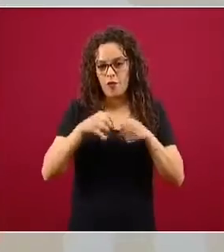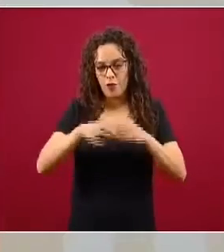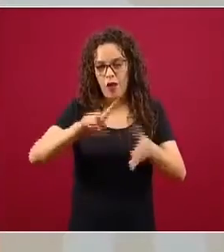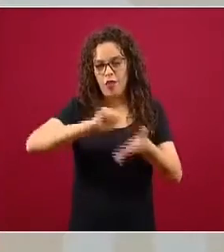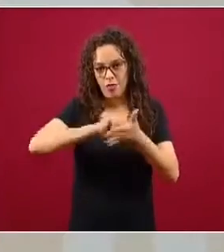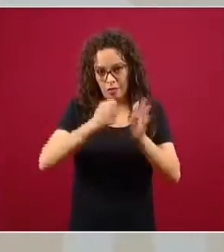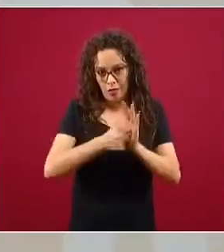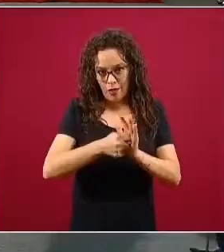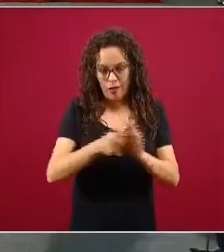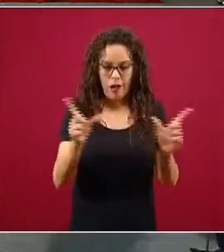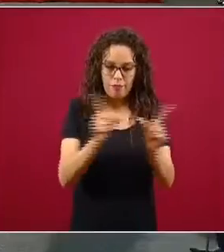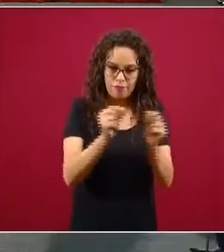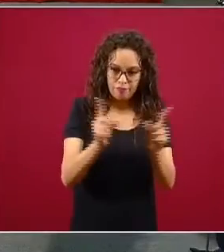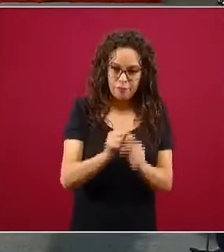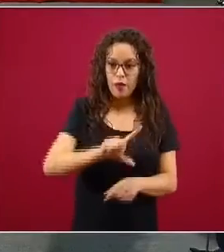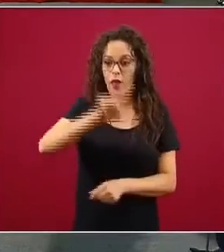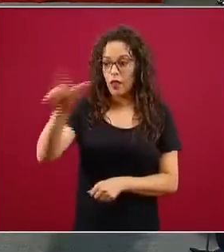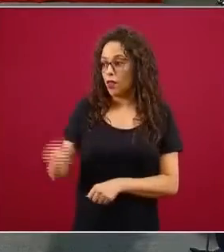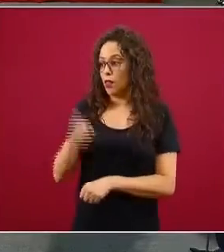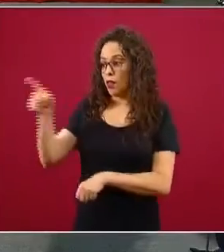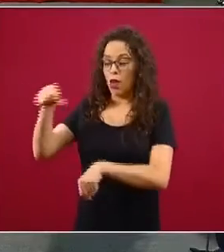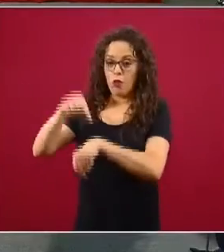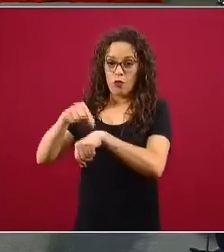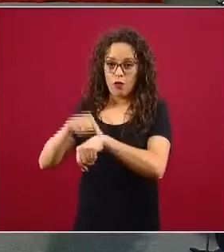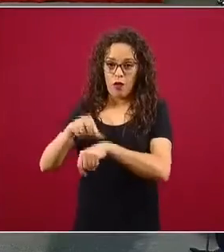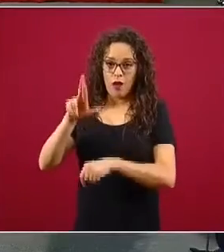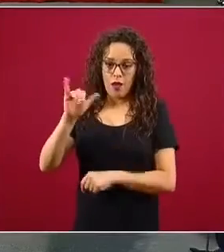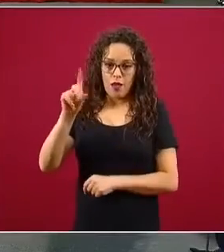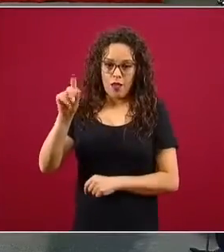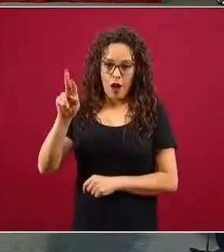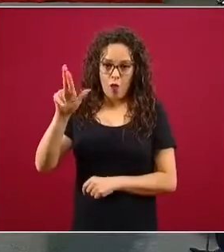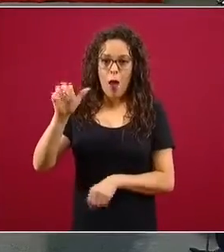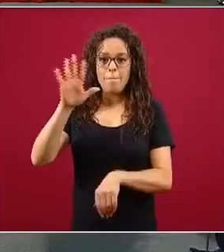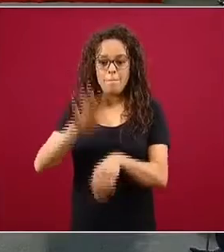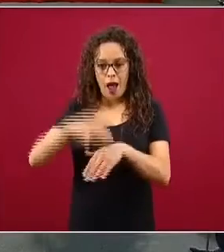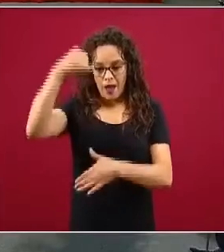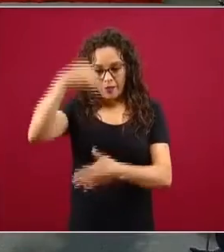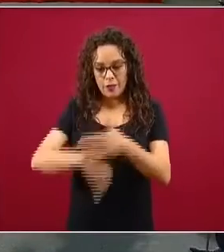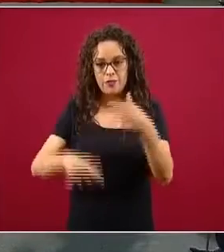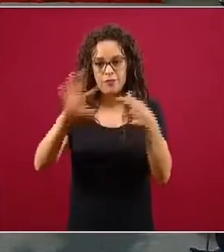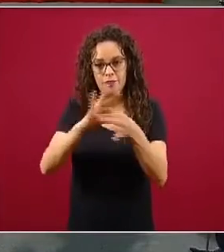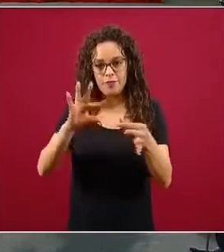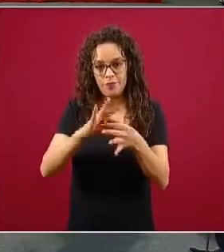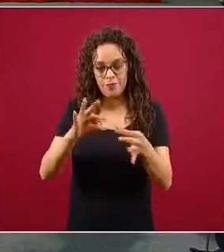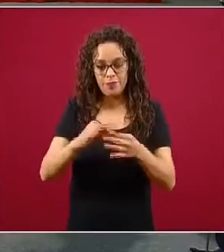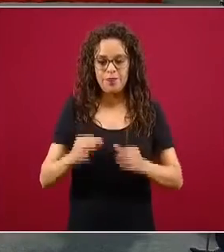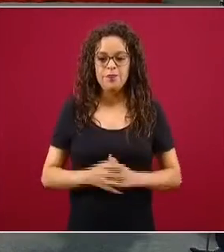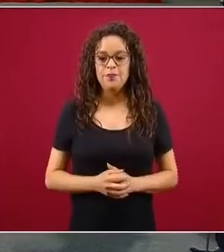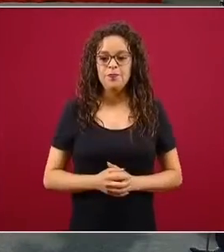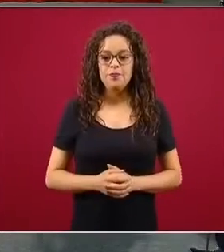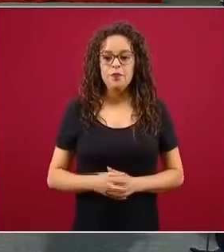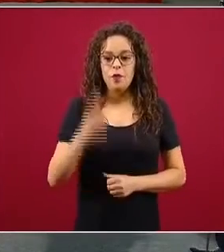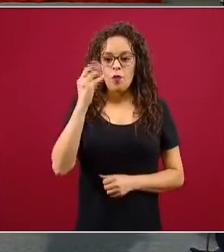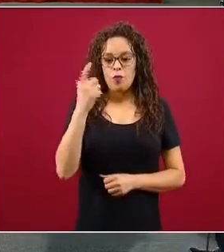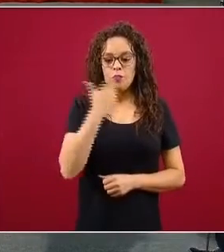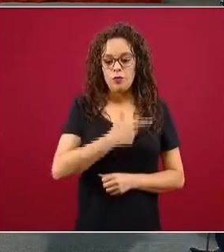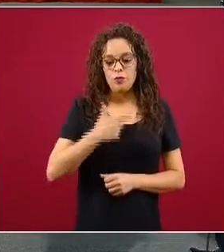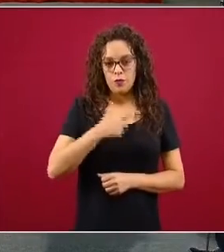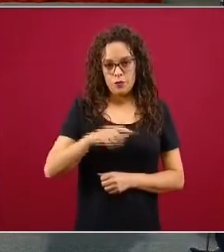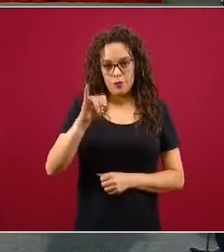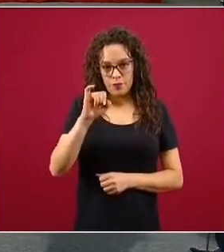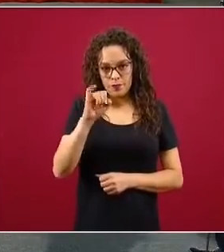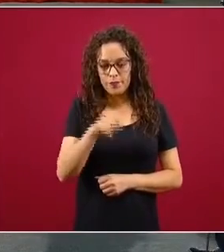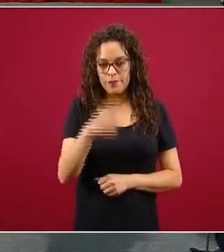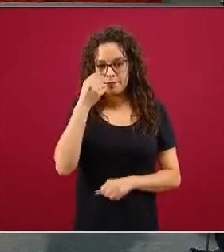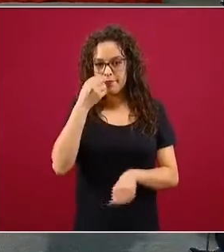y después el doctor Ruy López Ridaura nos da todos estos detalles. Con mucho gusto, señor subsecretario. Muy buenas tardes a todas y todos, a